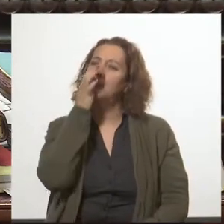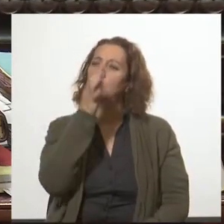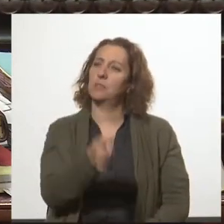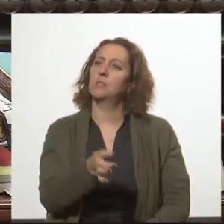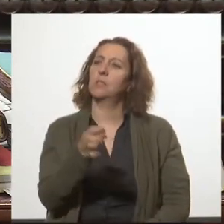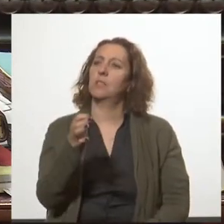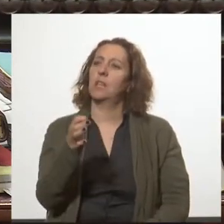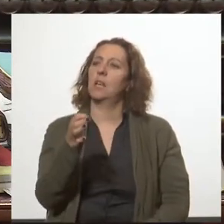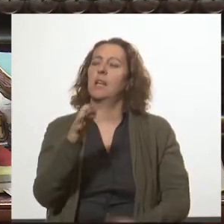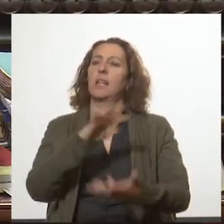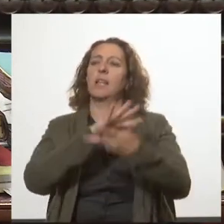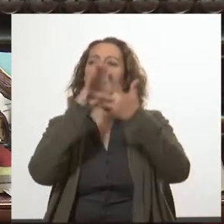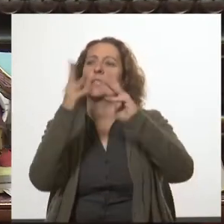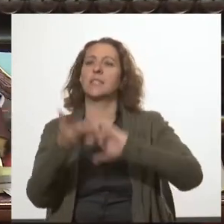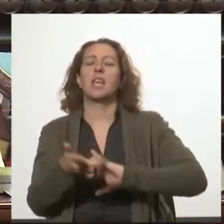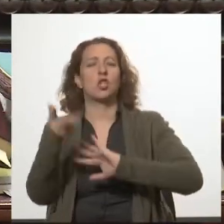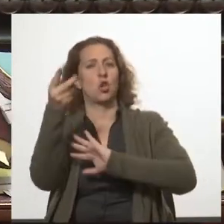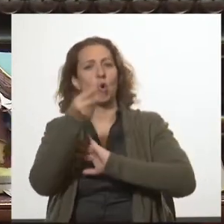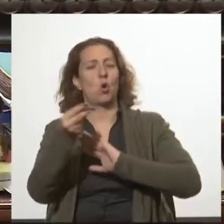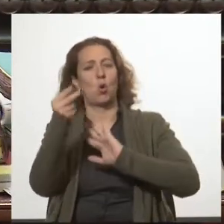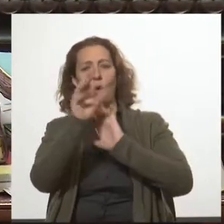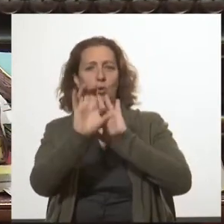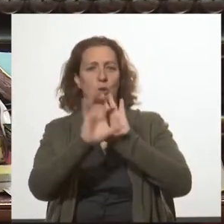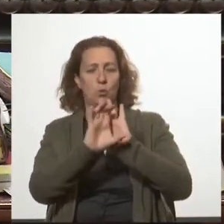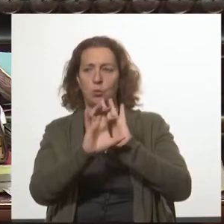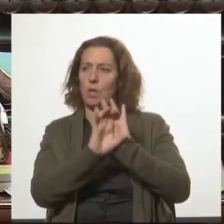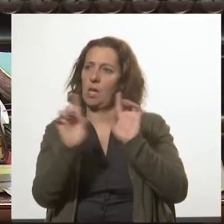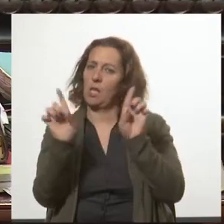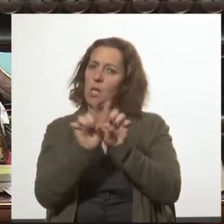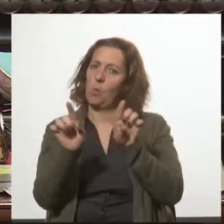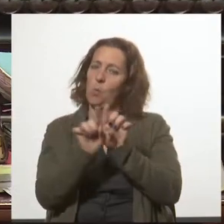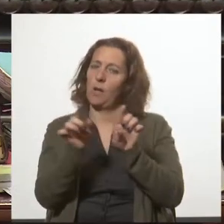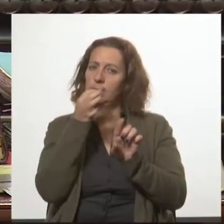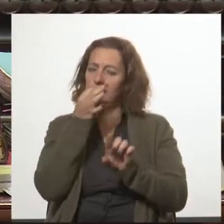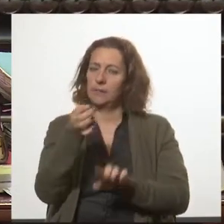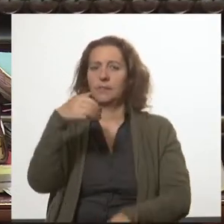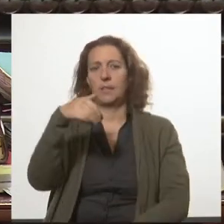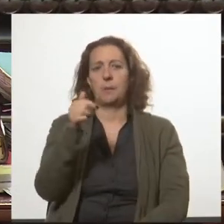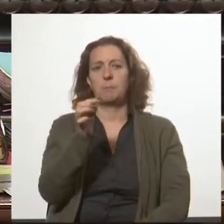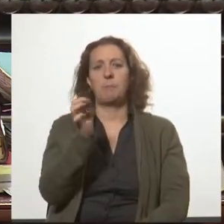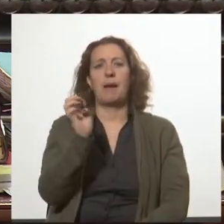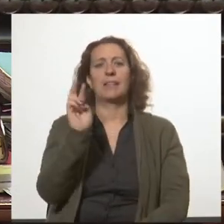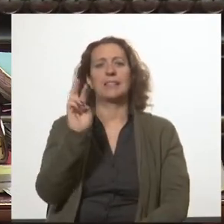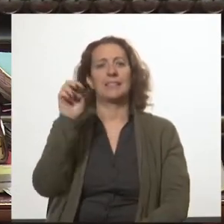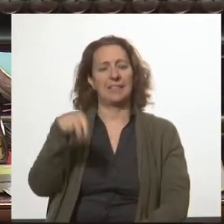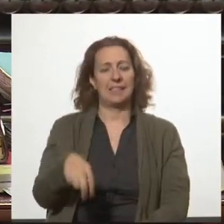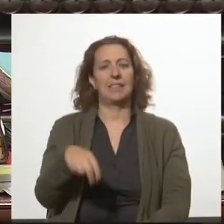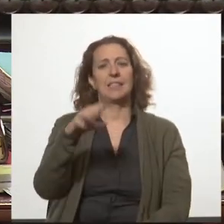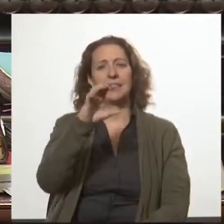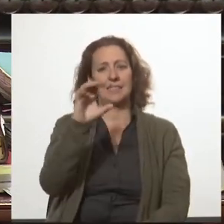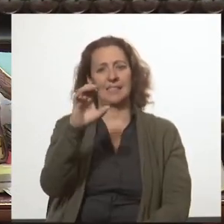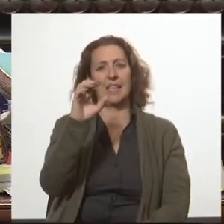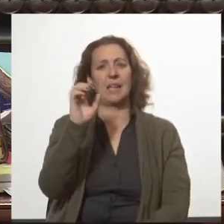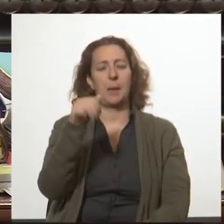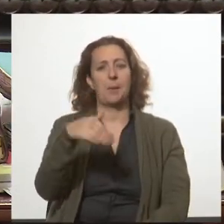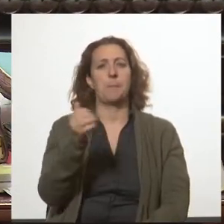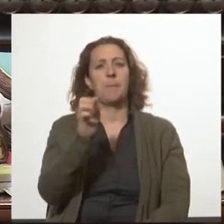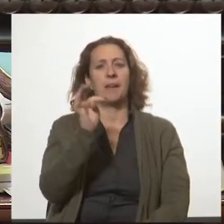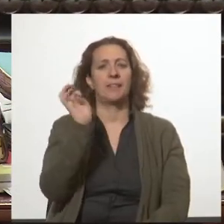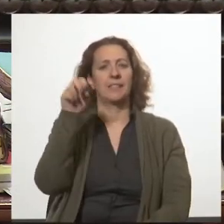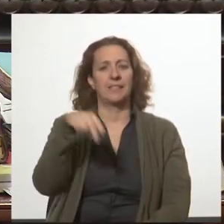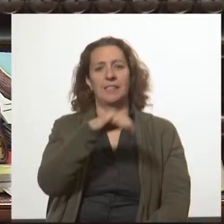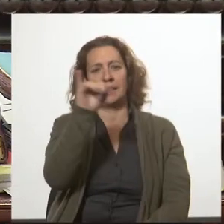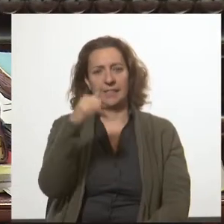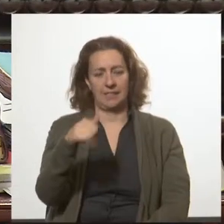constitucional lo mismo dice martín se martínez esto es muy breve entonces si me pero me permito